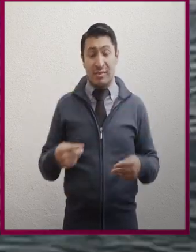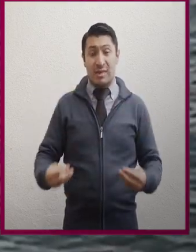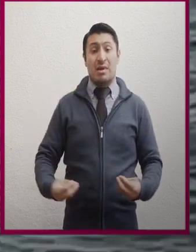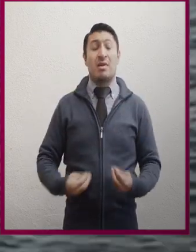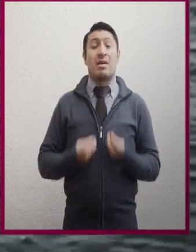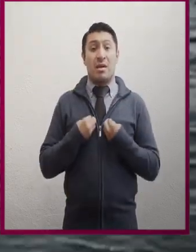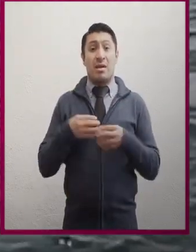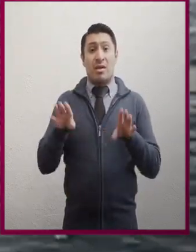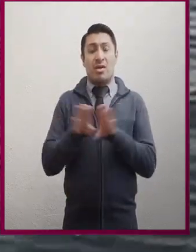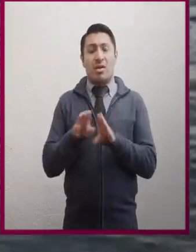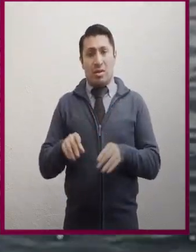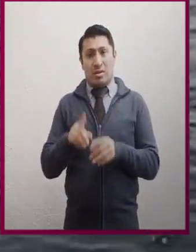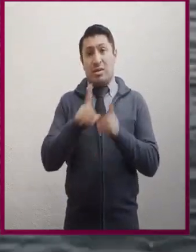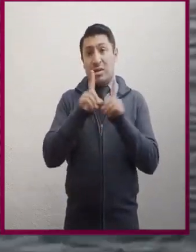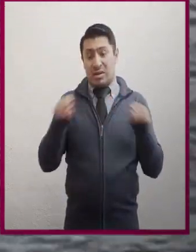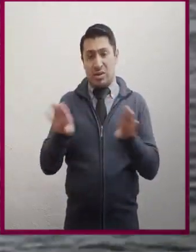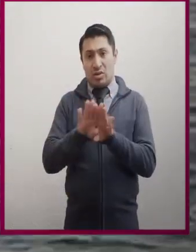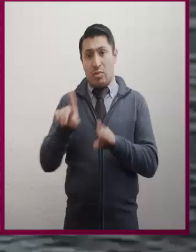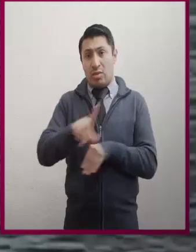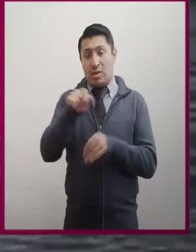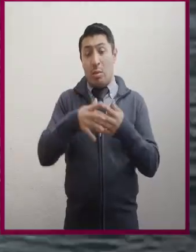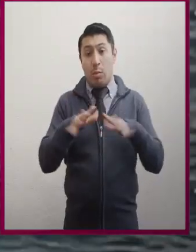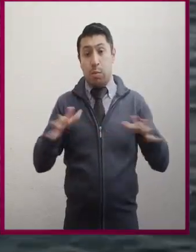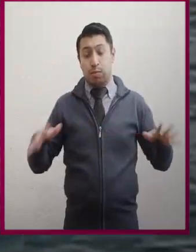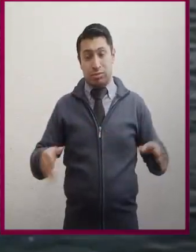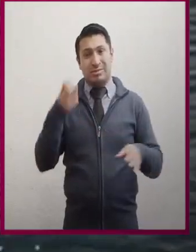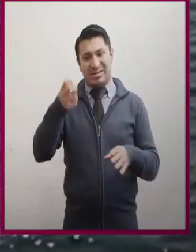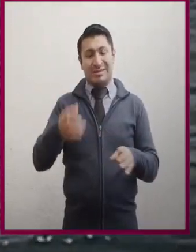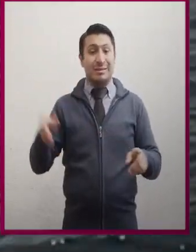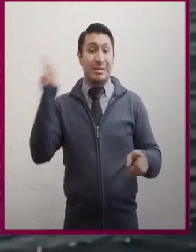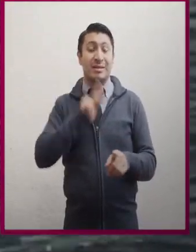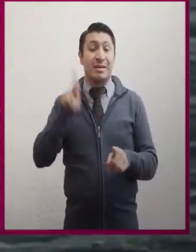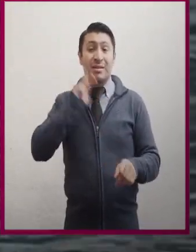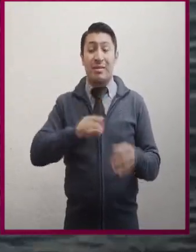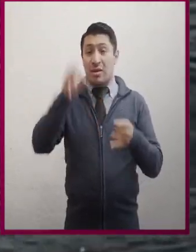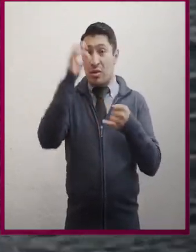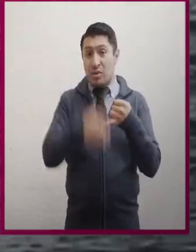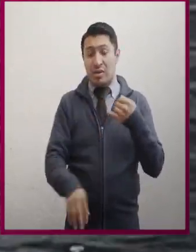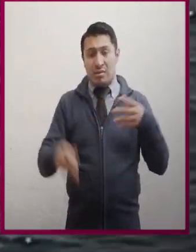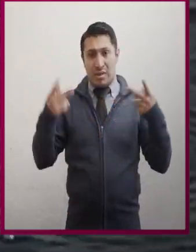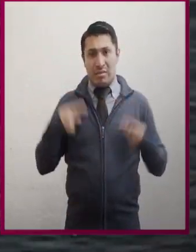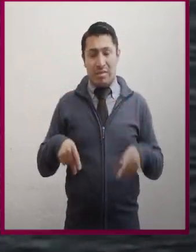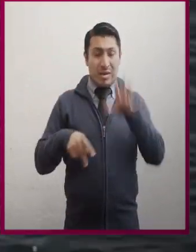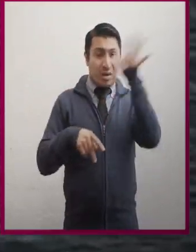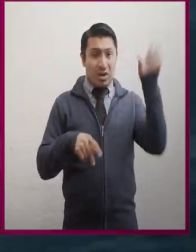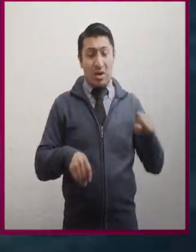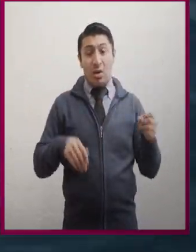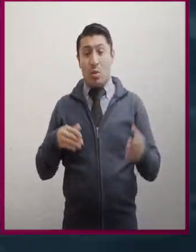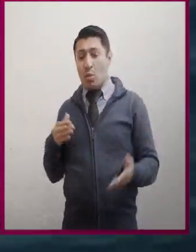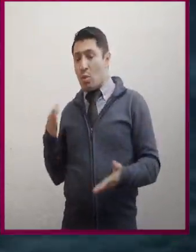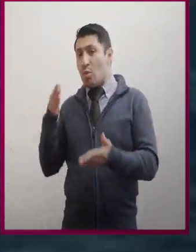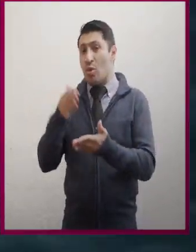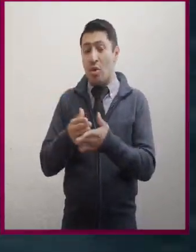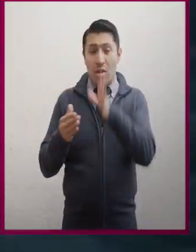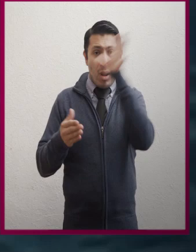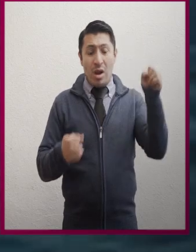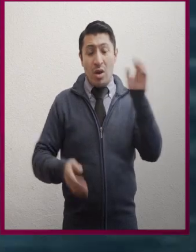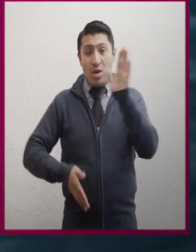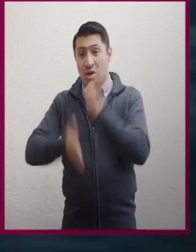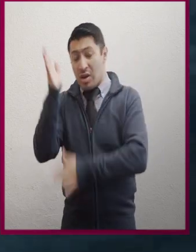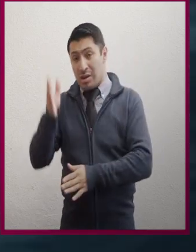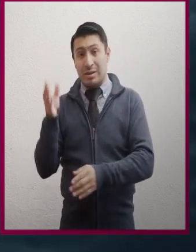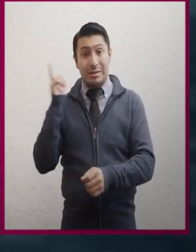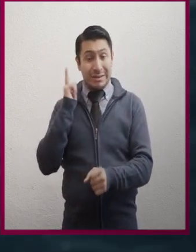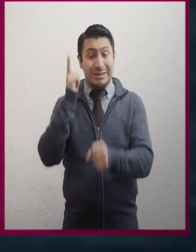es la prueba final a la cual los migrantes africanos se enfrentan para salir del continente. Ya se encontrarán muchas más llegando